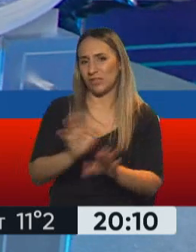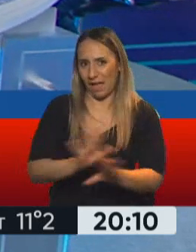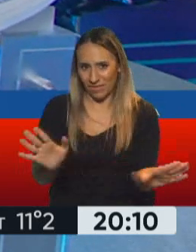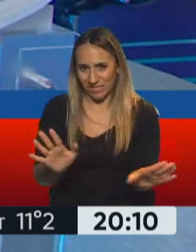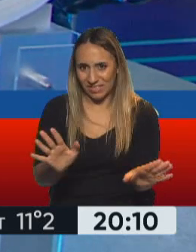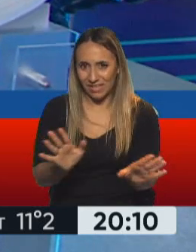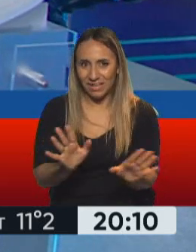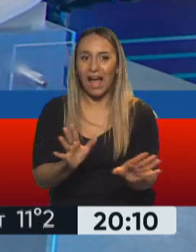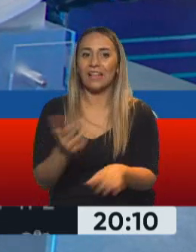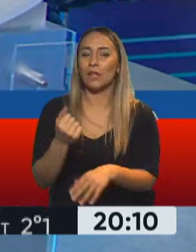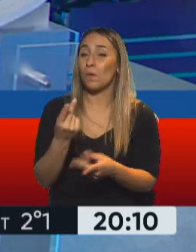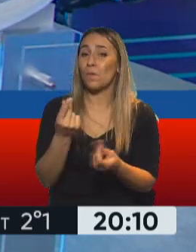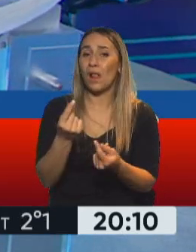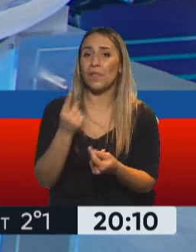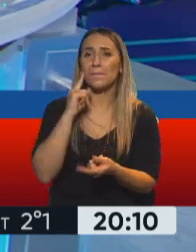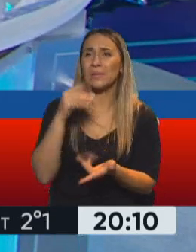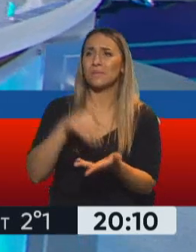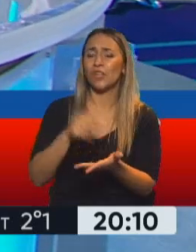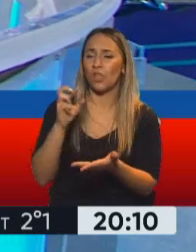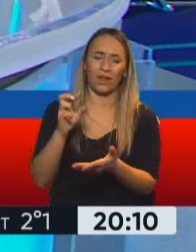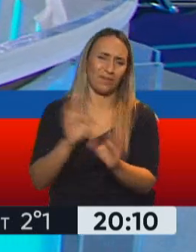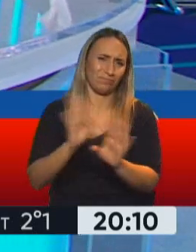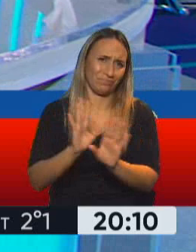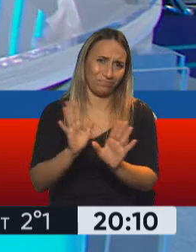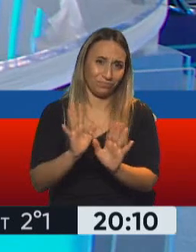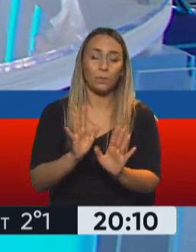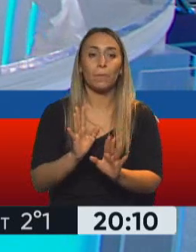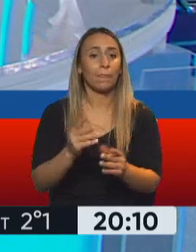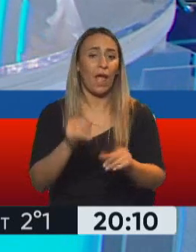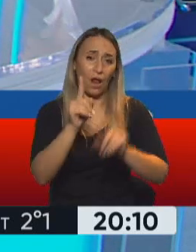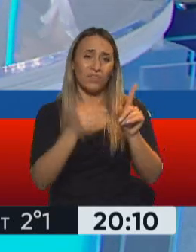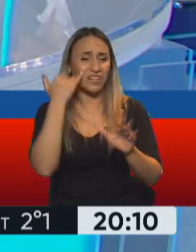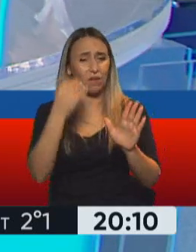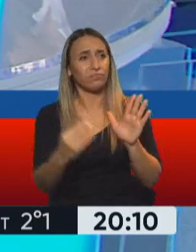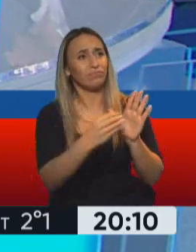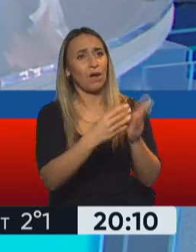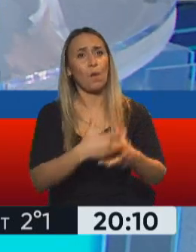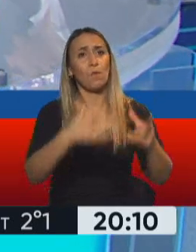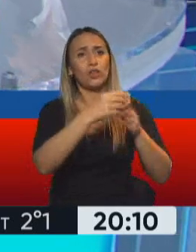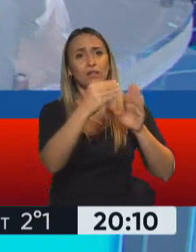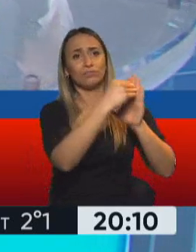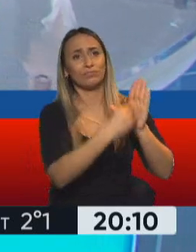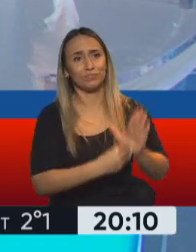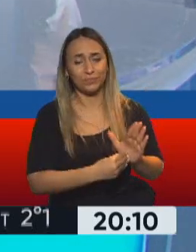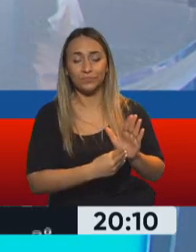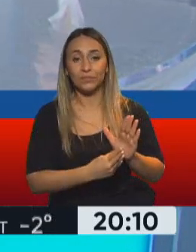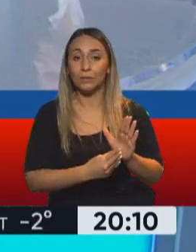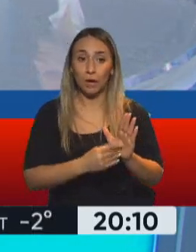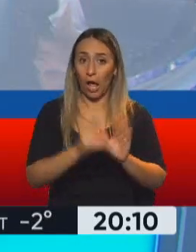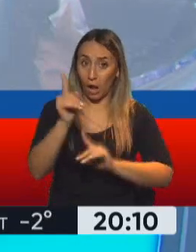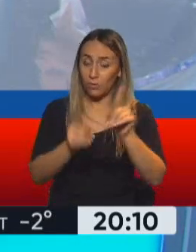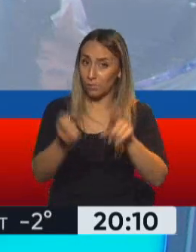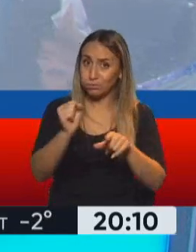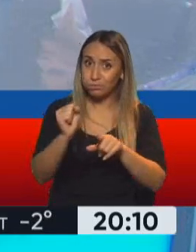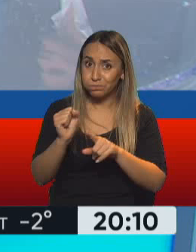expandió. Dejó de evaluarse por más de $1,000 millones, ¿no es cierto? Digamos, ya muchas cotizan en bolsa, pero sí, digamos, en la historia podemos ver cuáles fueron las